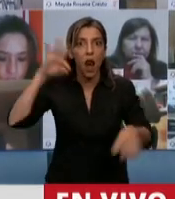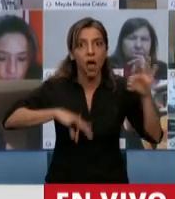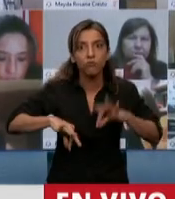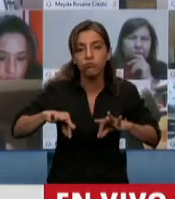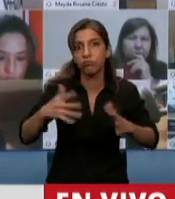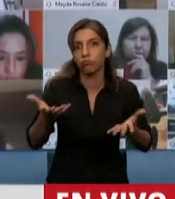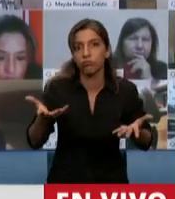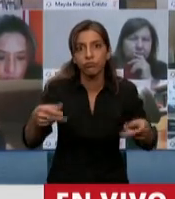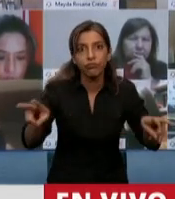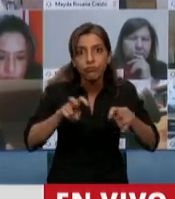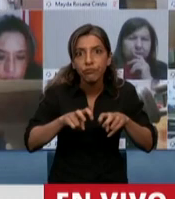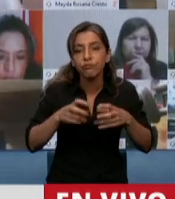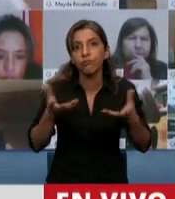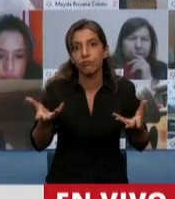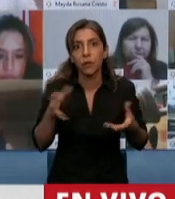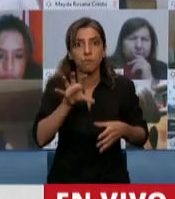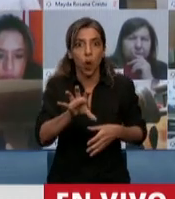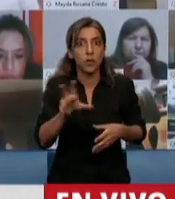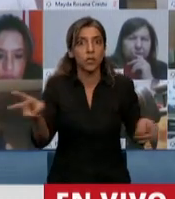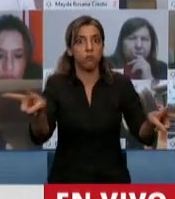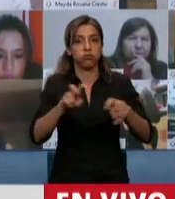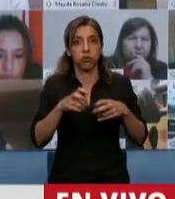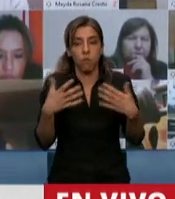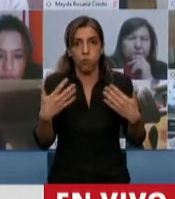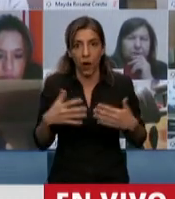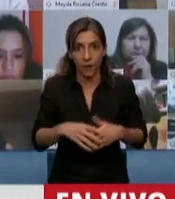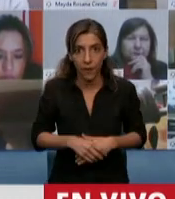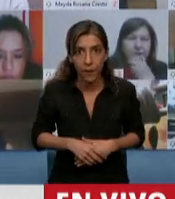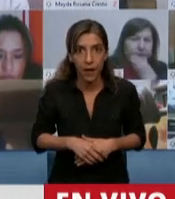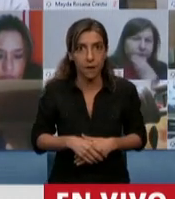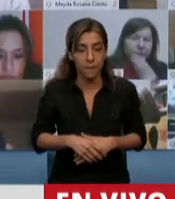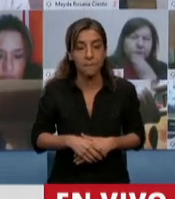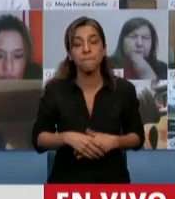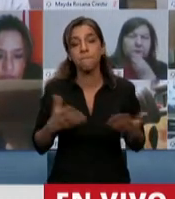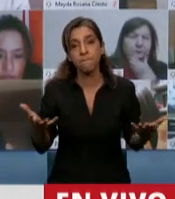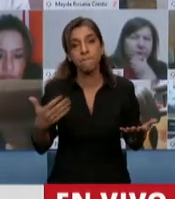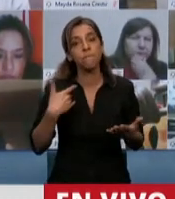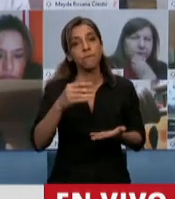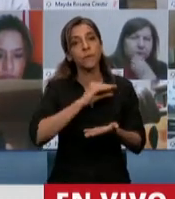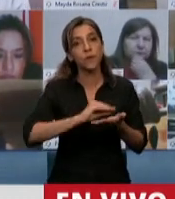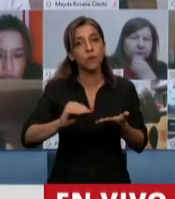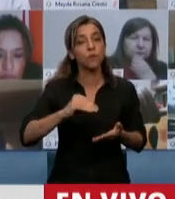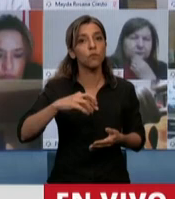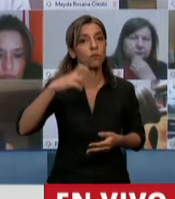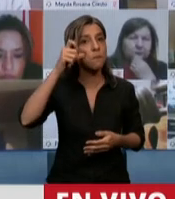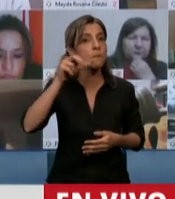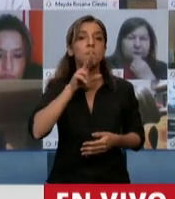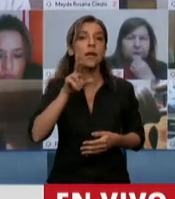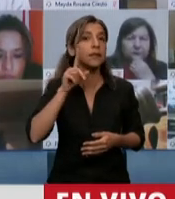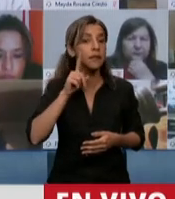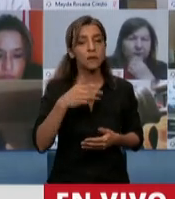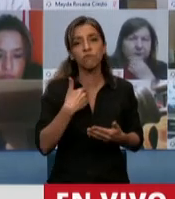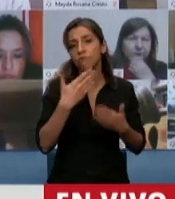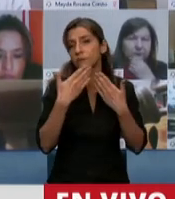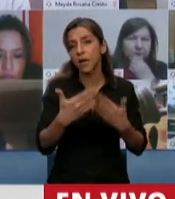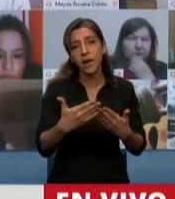y nosotras eso era lo importante. Con el diputado Petri, al cual agradezco muchísimo el